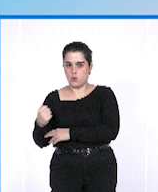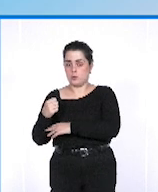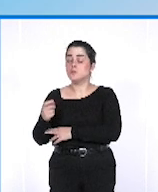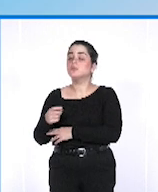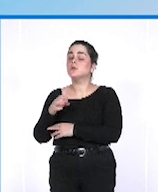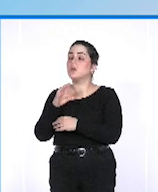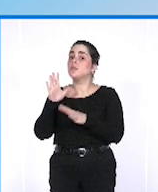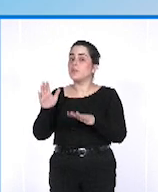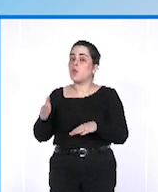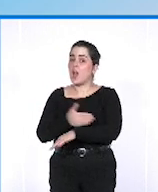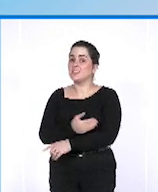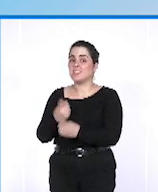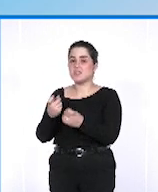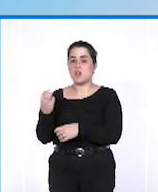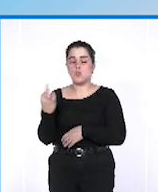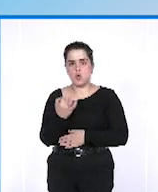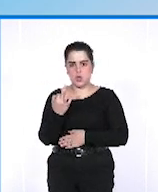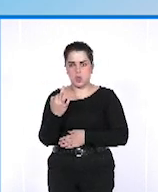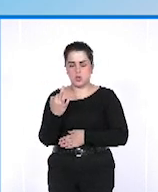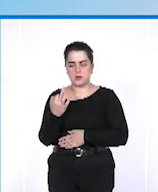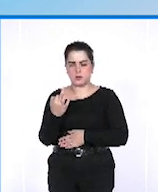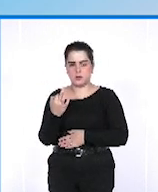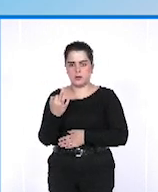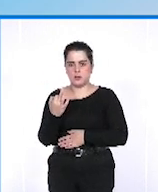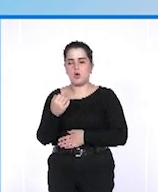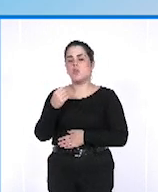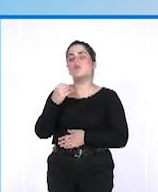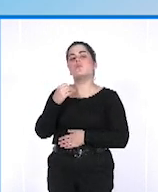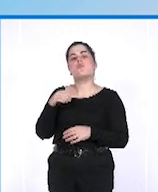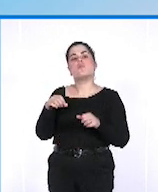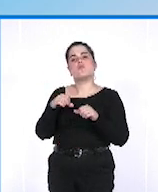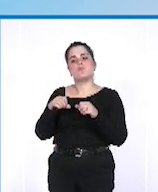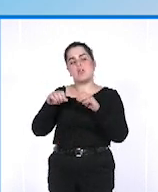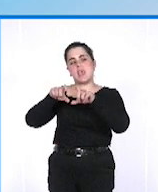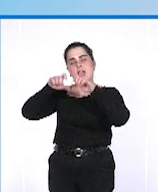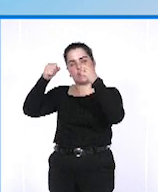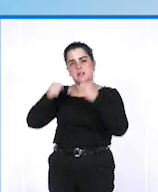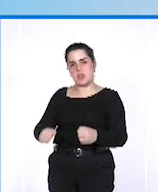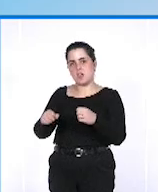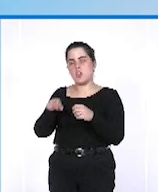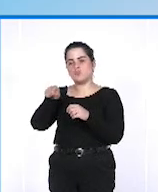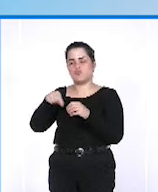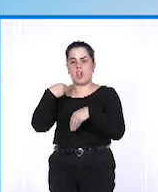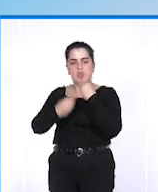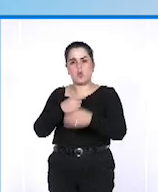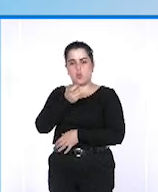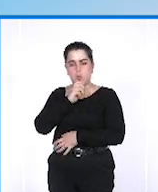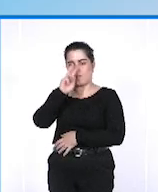necesita que cambie transformemos la cultura y la forma de hacer de las entidades transformemos